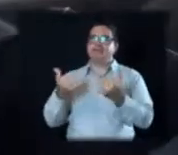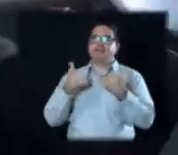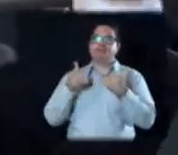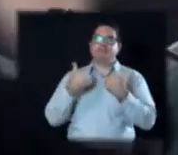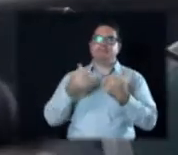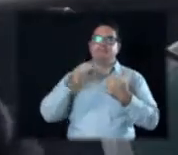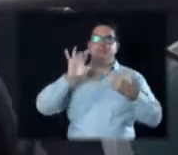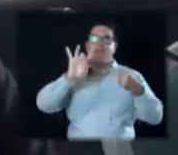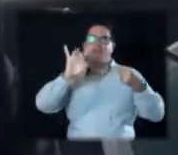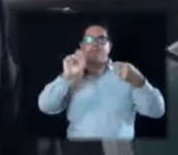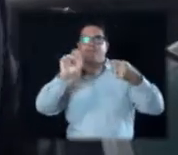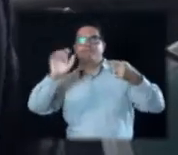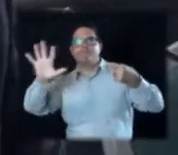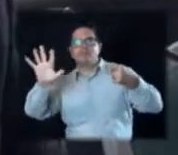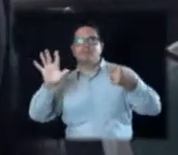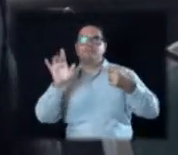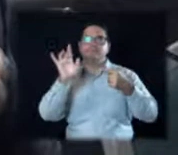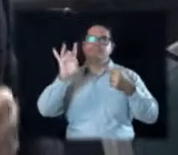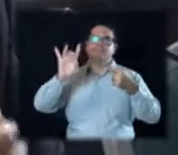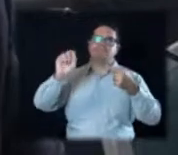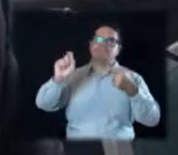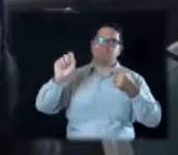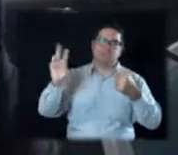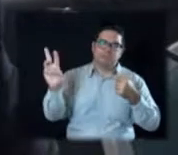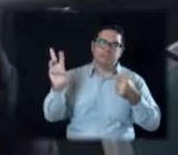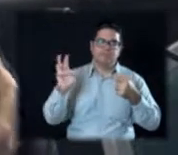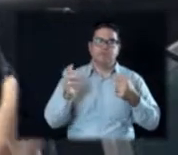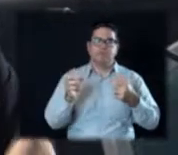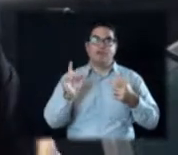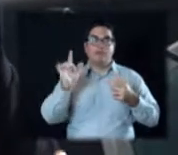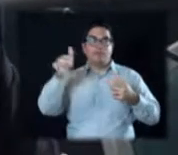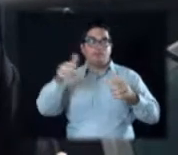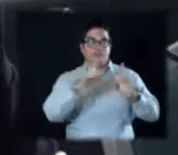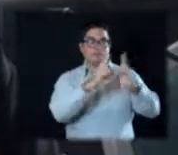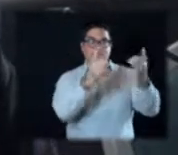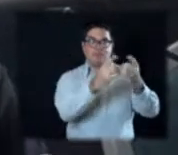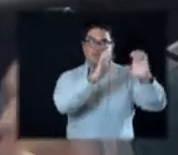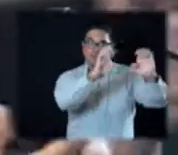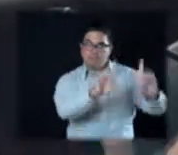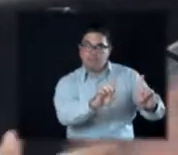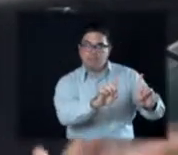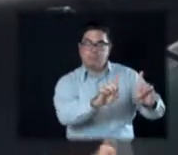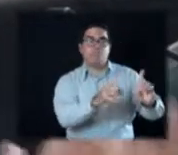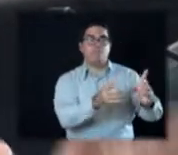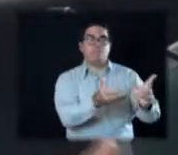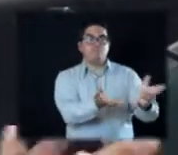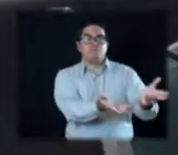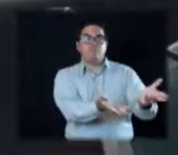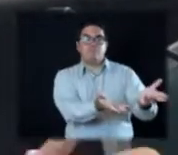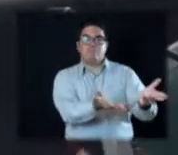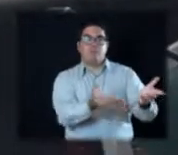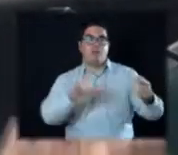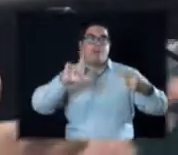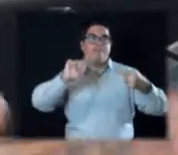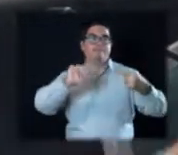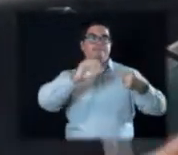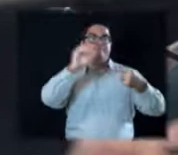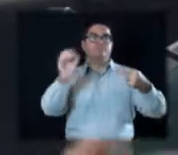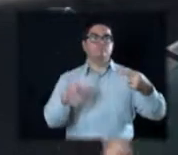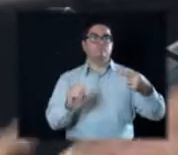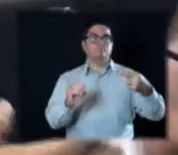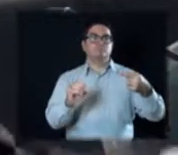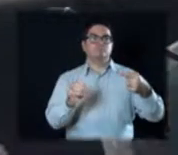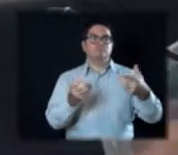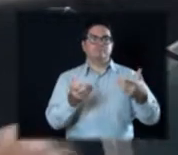la versión 8.5 o 6. Y entonces tiene el Departamento de Educación, que representa